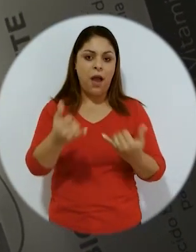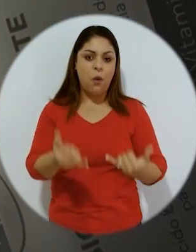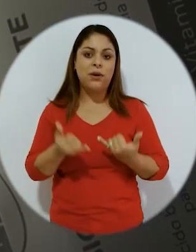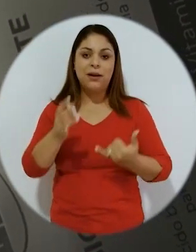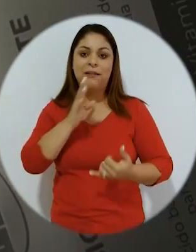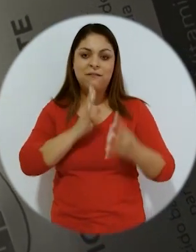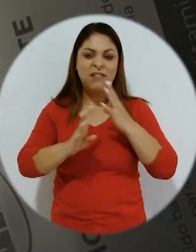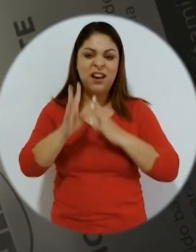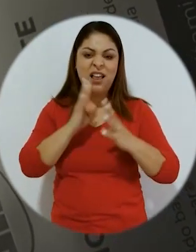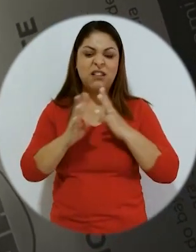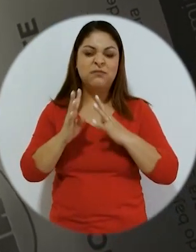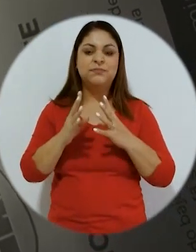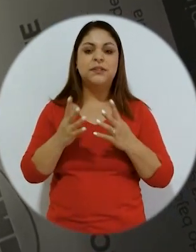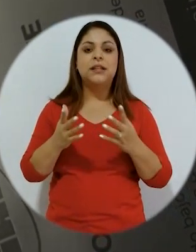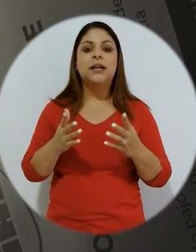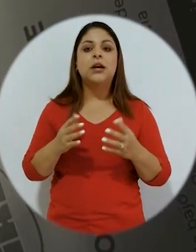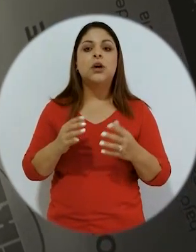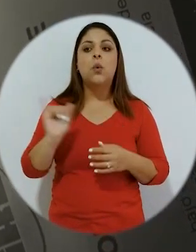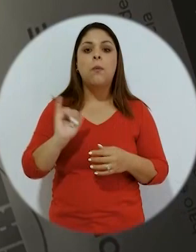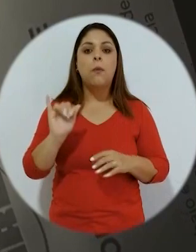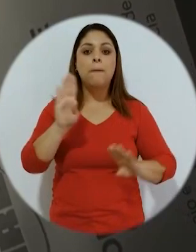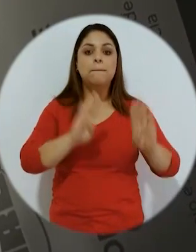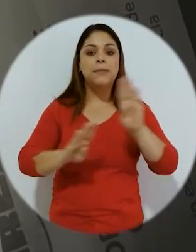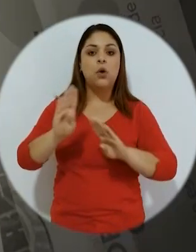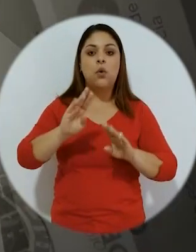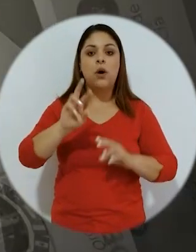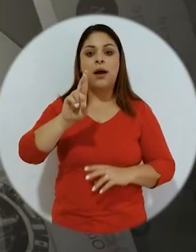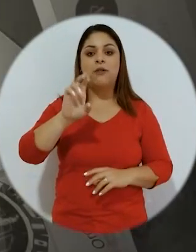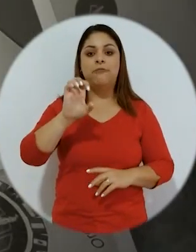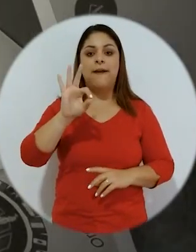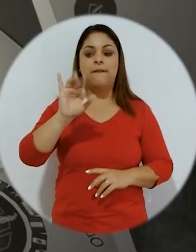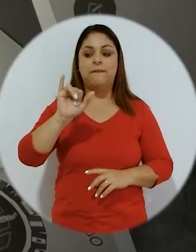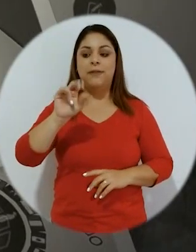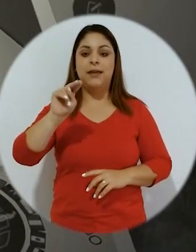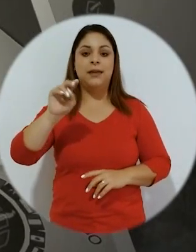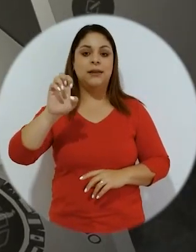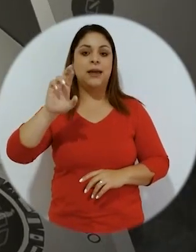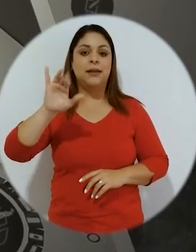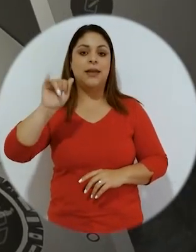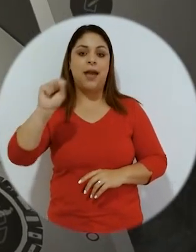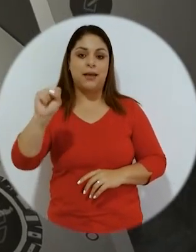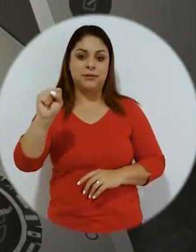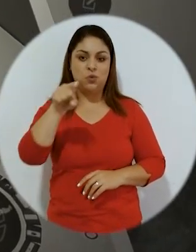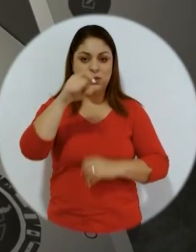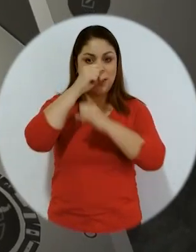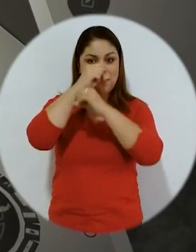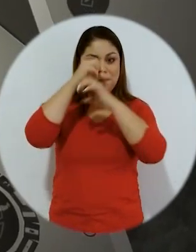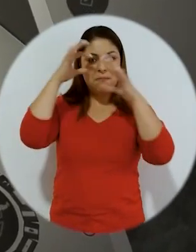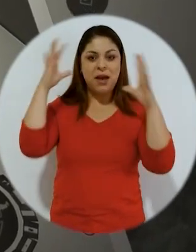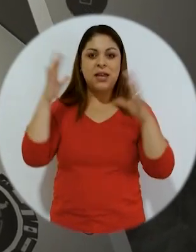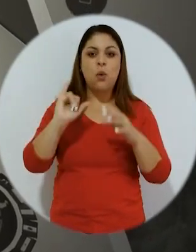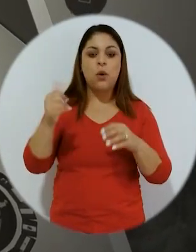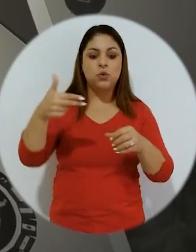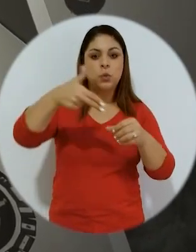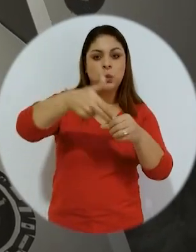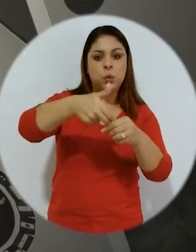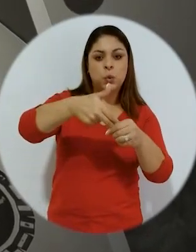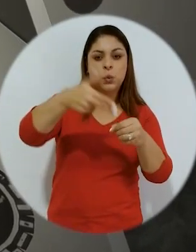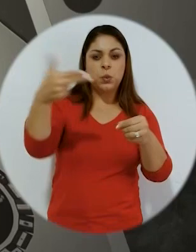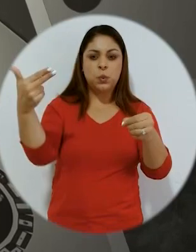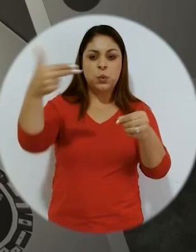temática que estábamos ahorita conversando, de cómo, de lo que se conoce como las biorefinerías. Imaginémonos cuando se